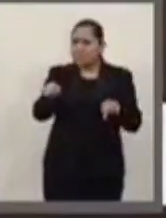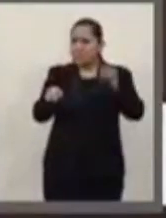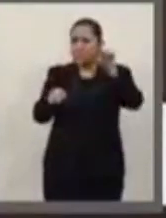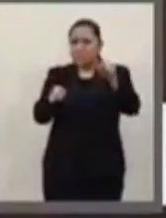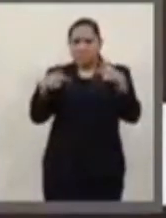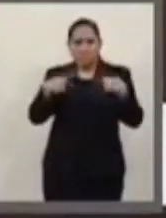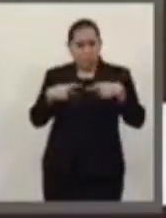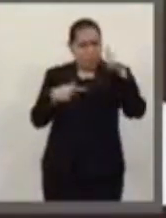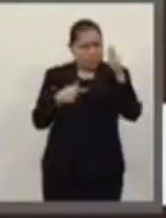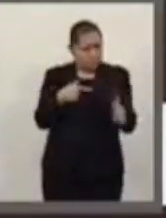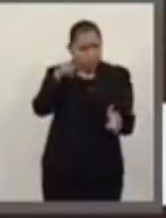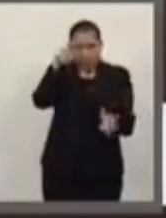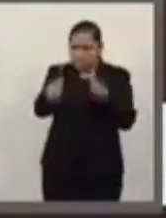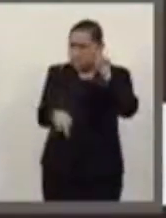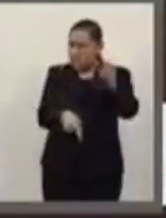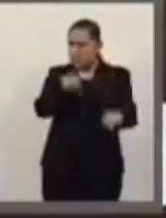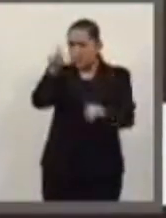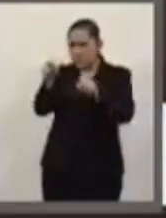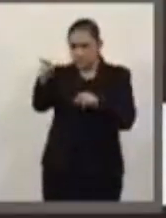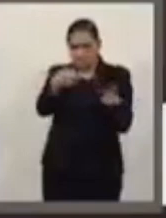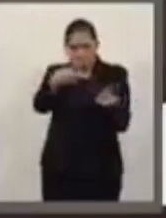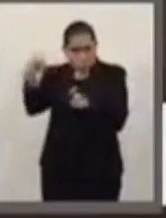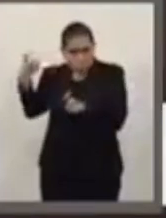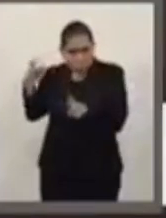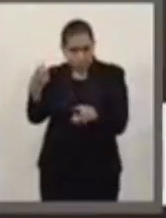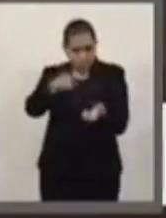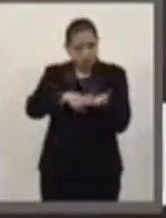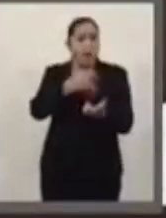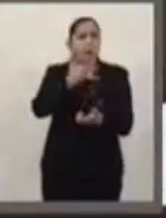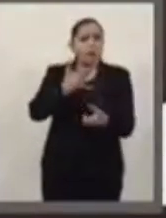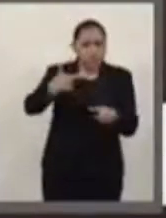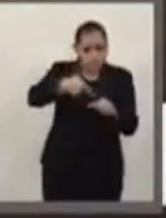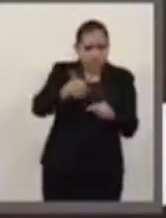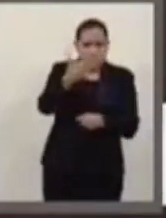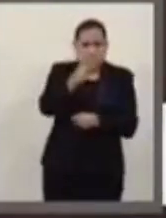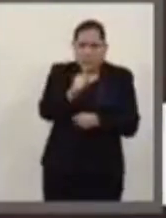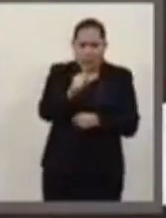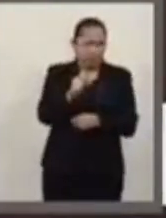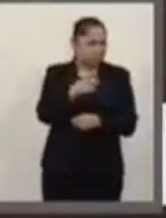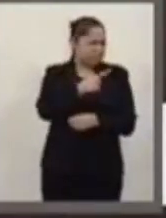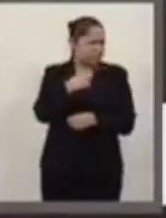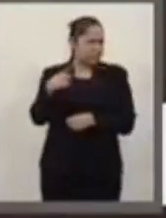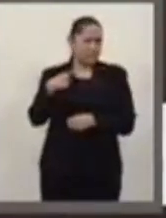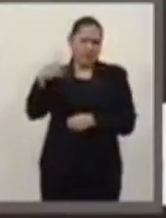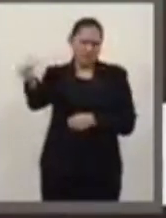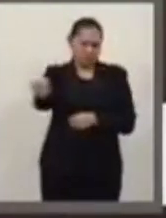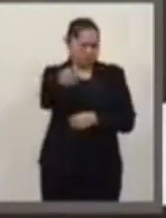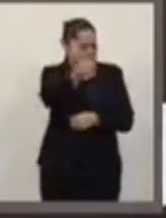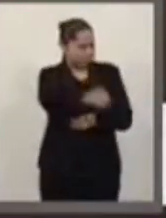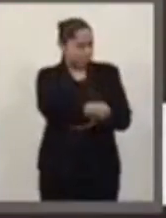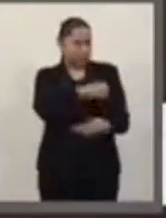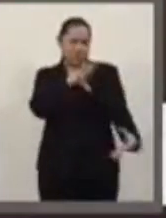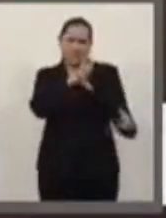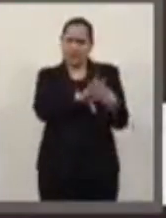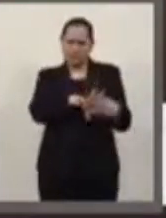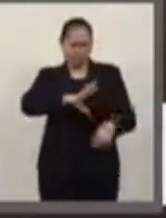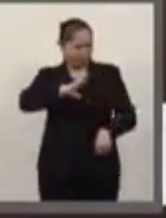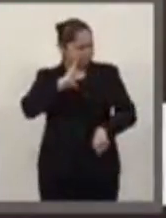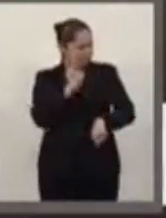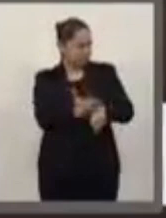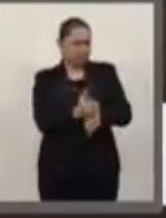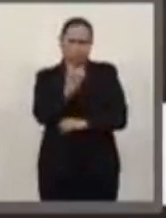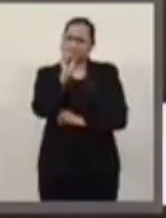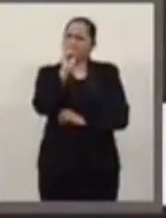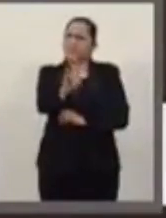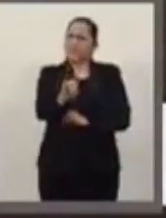roban combustible. Cárcel, castigo, claro que queremos eso, exactamente